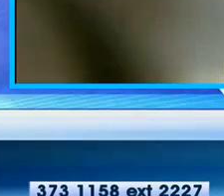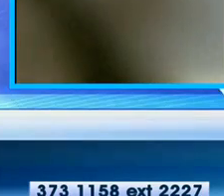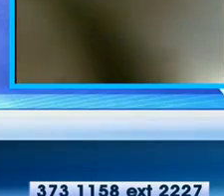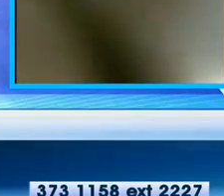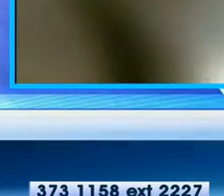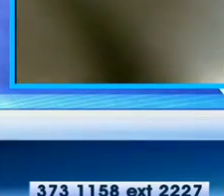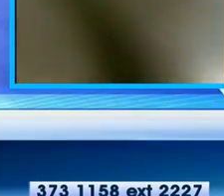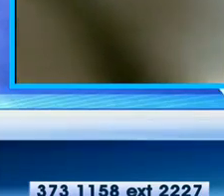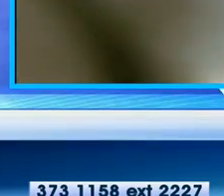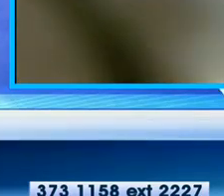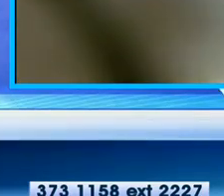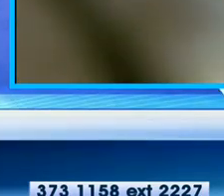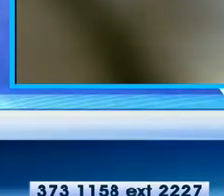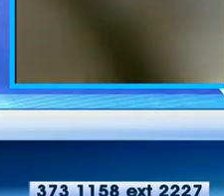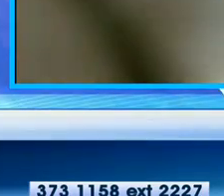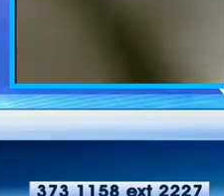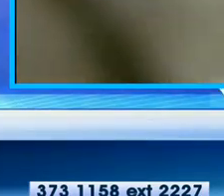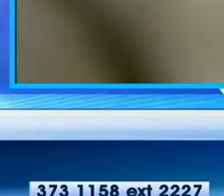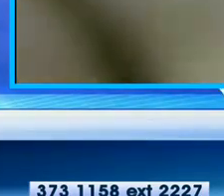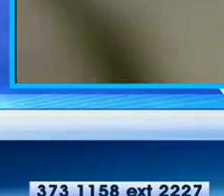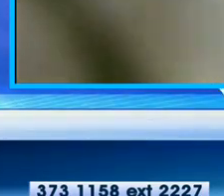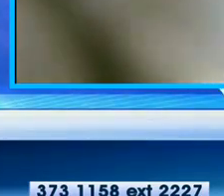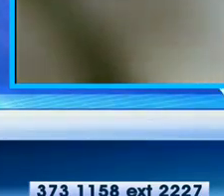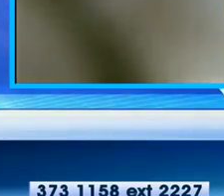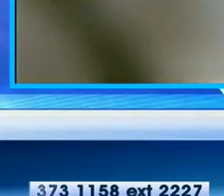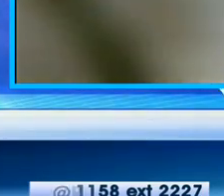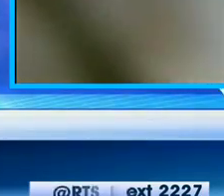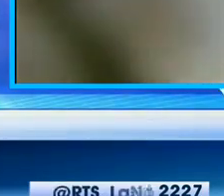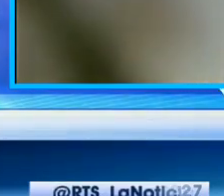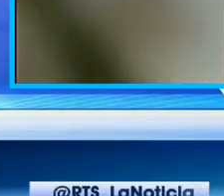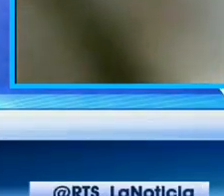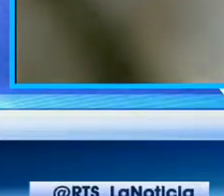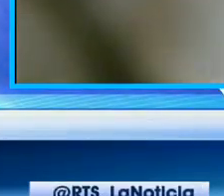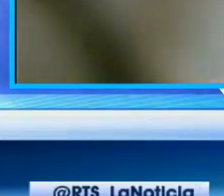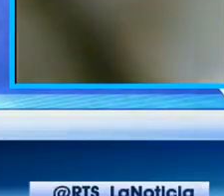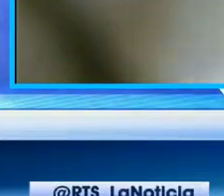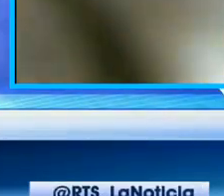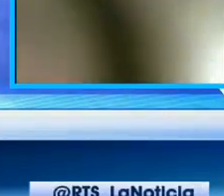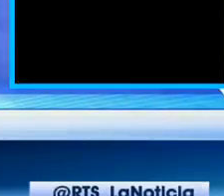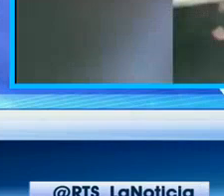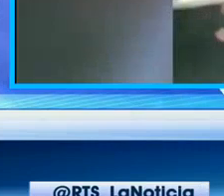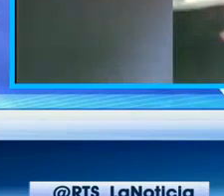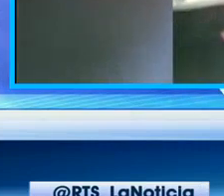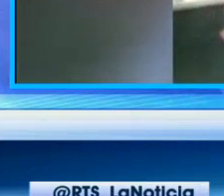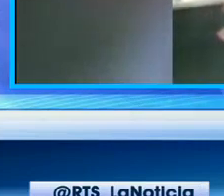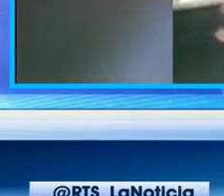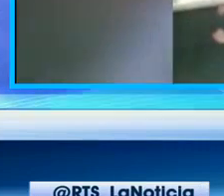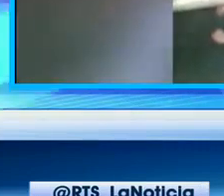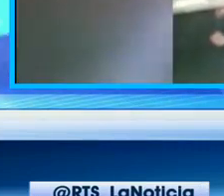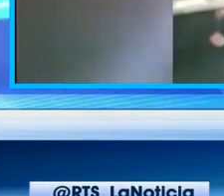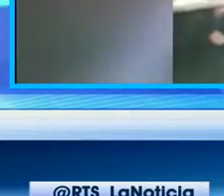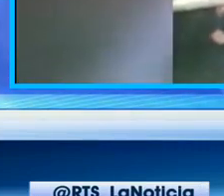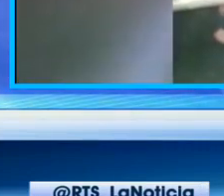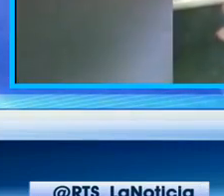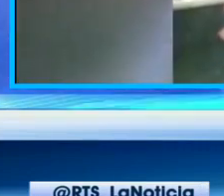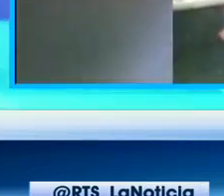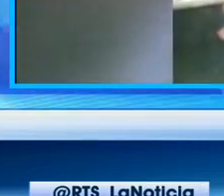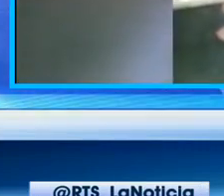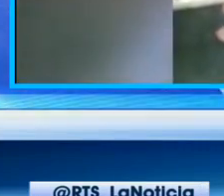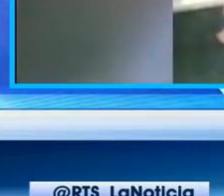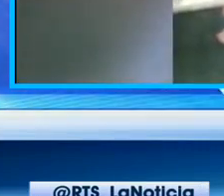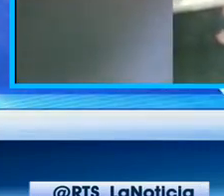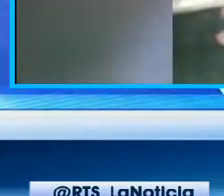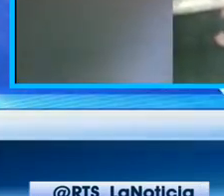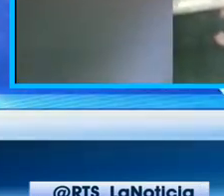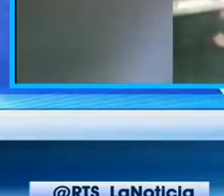ahora ustedes como autoridades deben tener unas facturas. factura con lo que es originalmente.